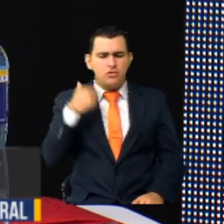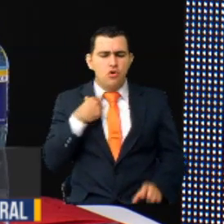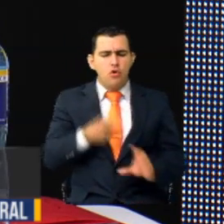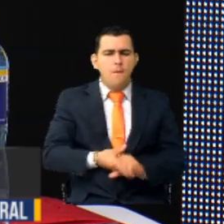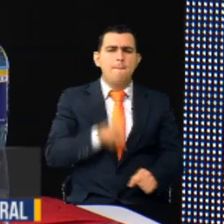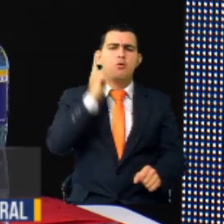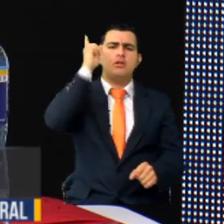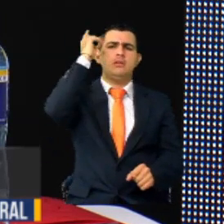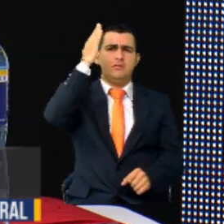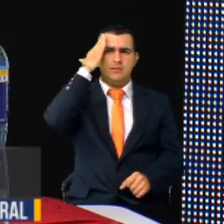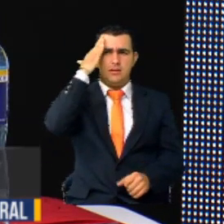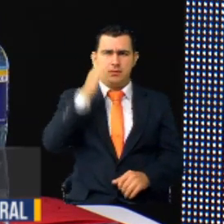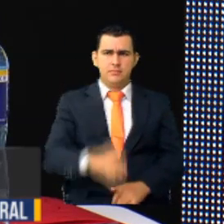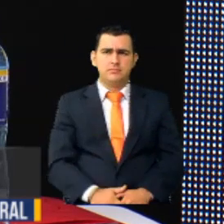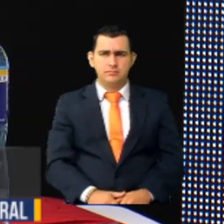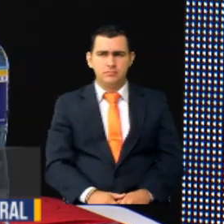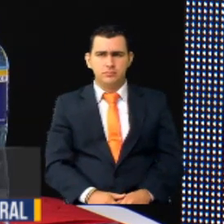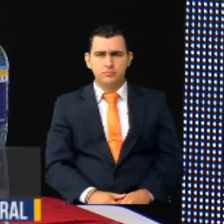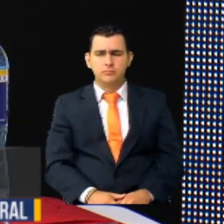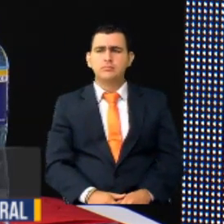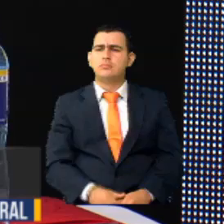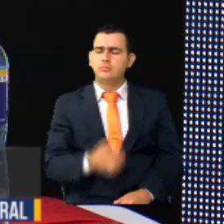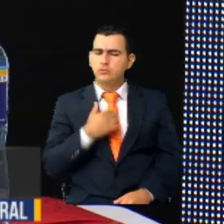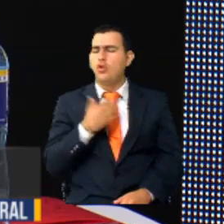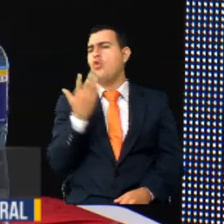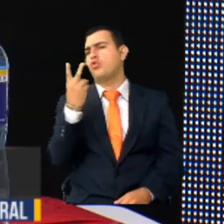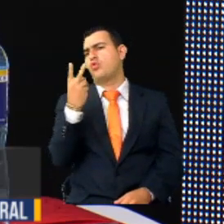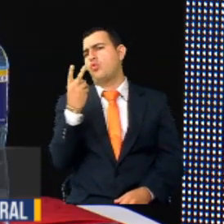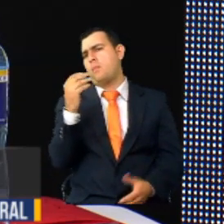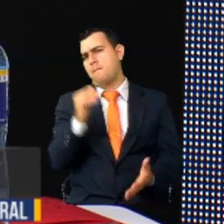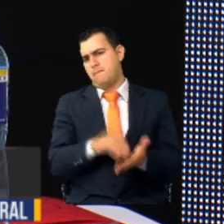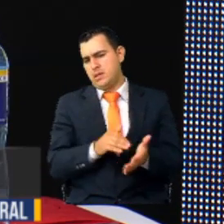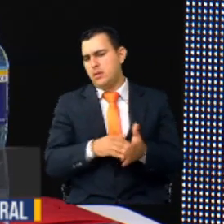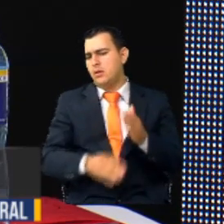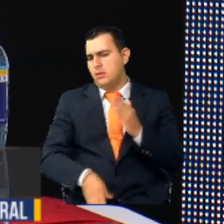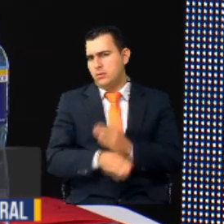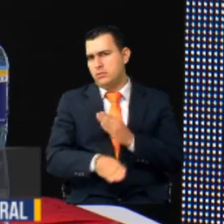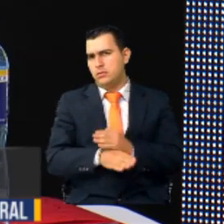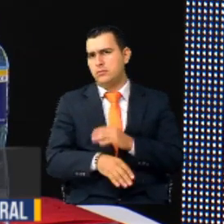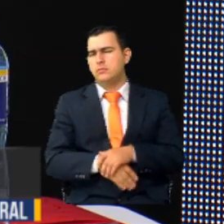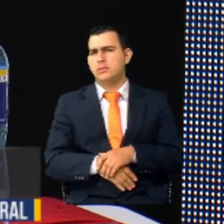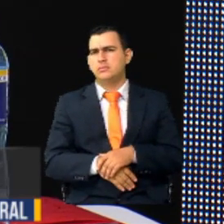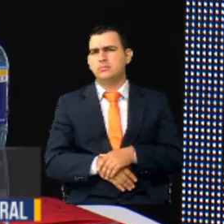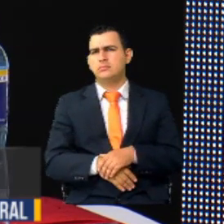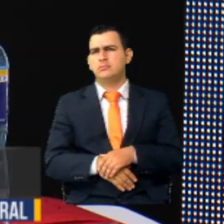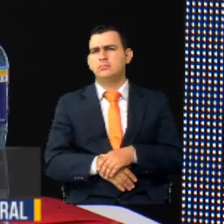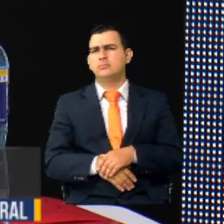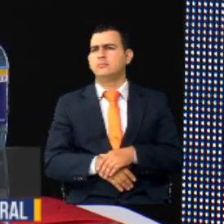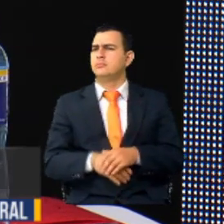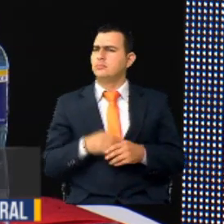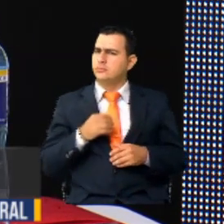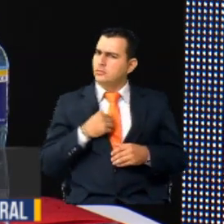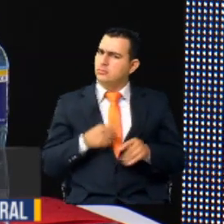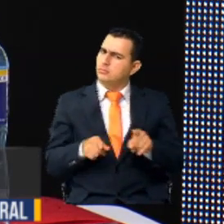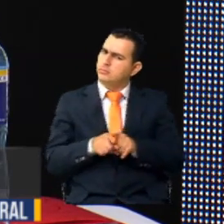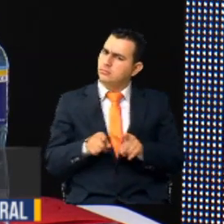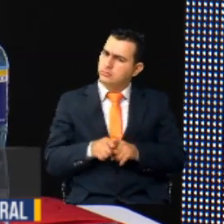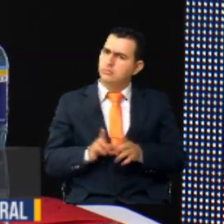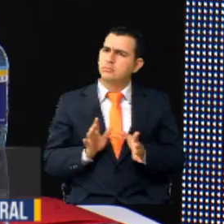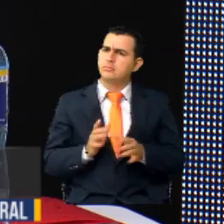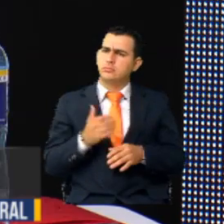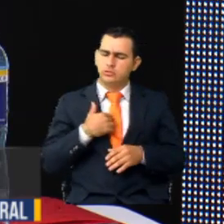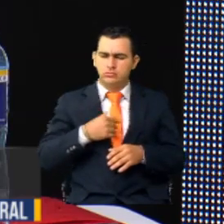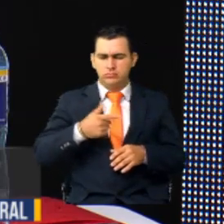es mi segunda candidatura de manera continua, es la tercera, y siempre hemos hecho la política de manera